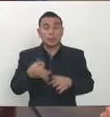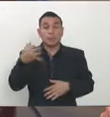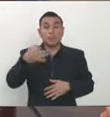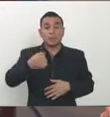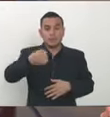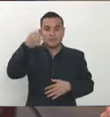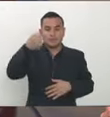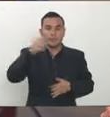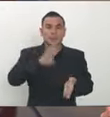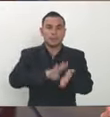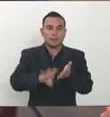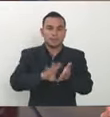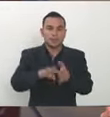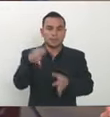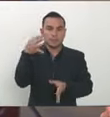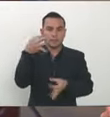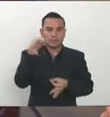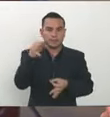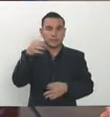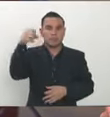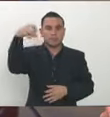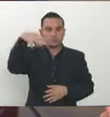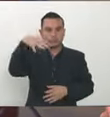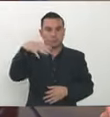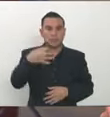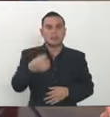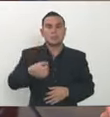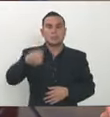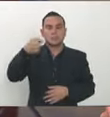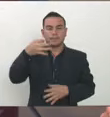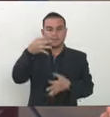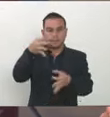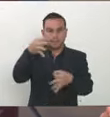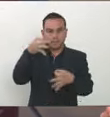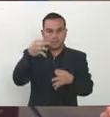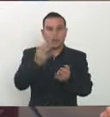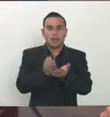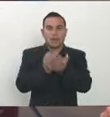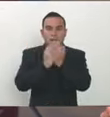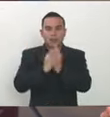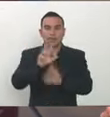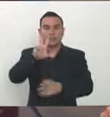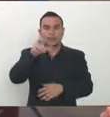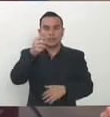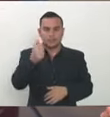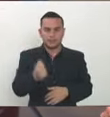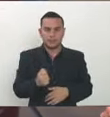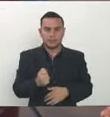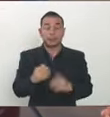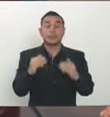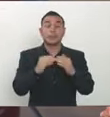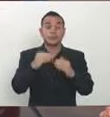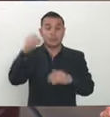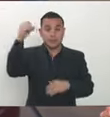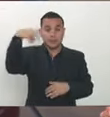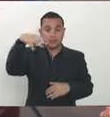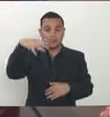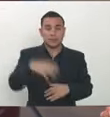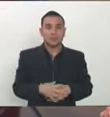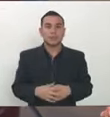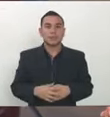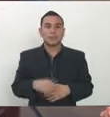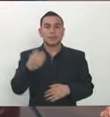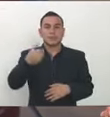3 meses, suspender el pago de la cuota de agua por 3 meses, del recibo de agua, igual que el recibo de energía eléctrica. Se